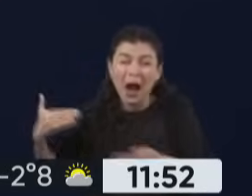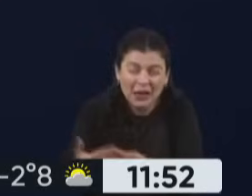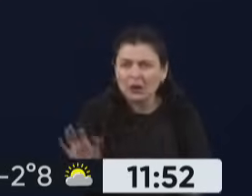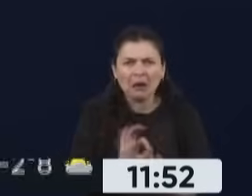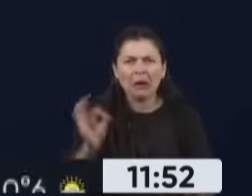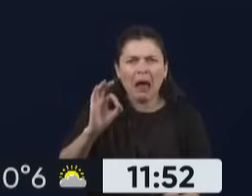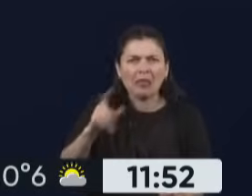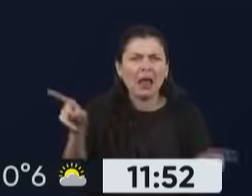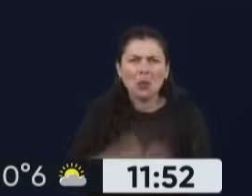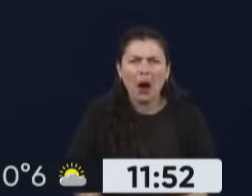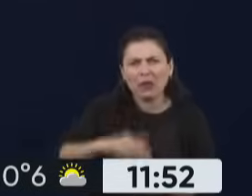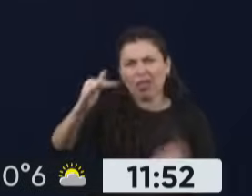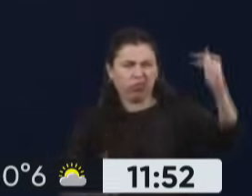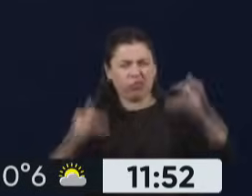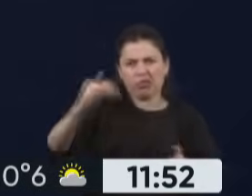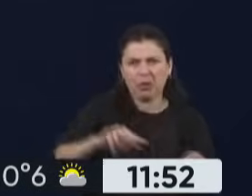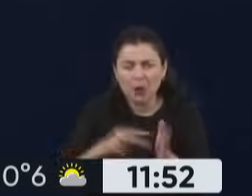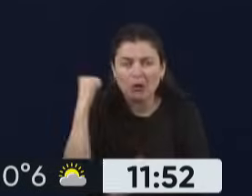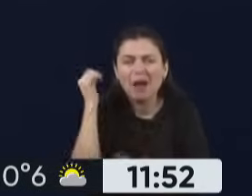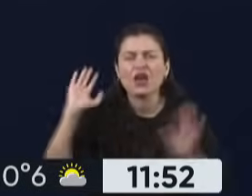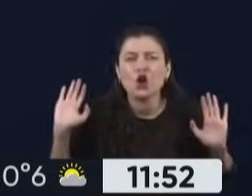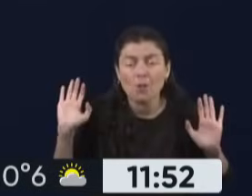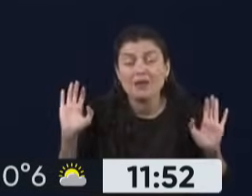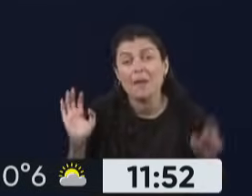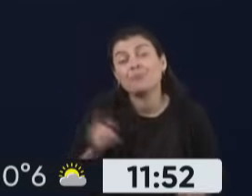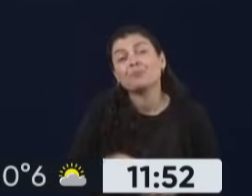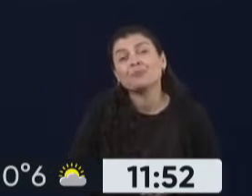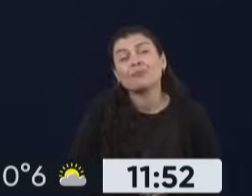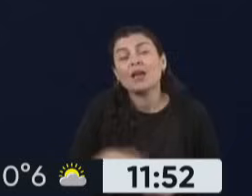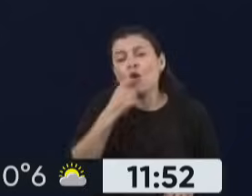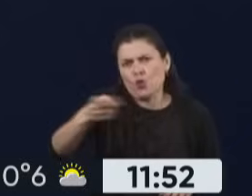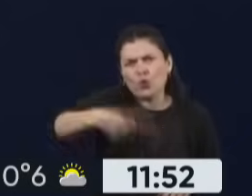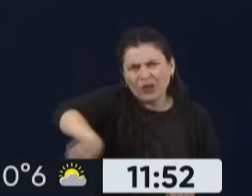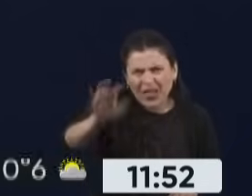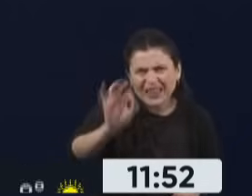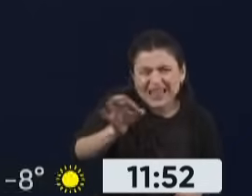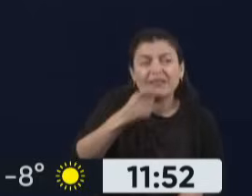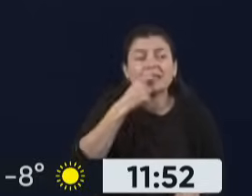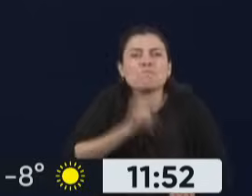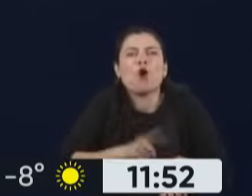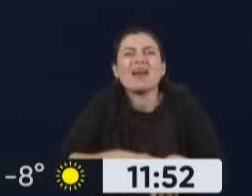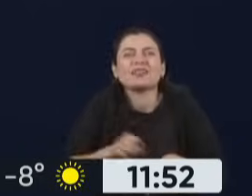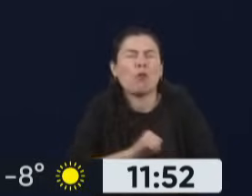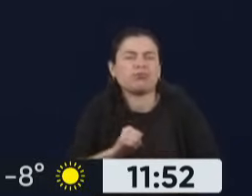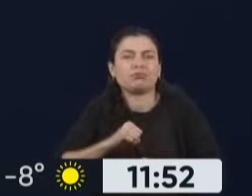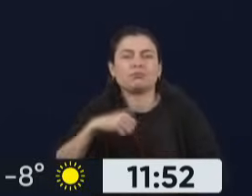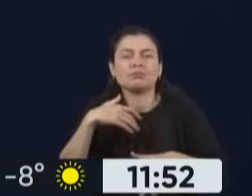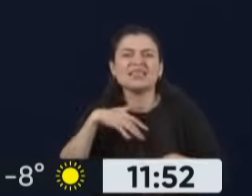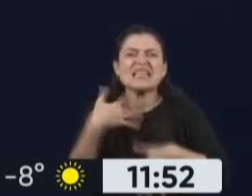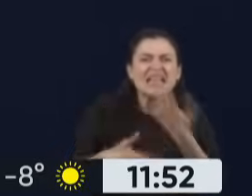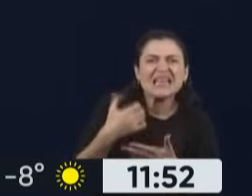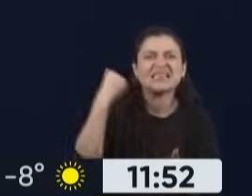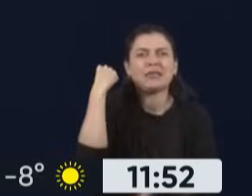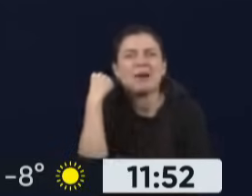estaba saliendo de una megacrisis de mercado y como ustedes saben, cuando hay una crisis de mercado,